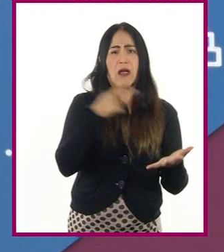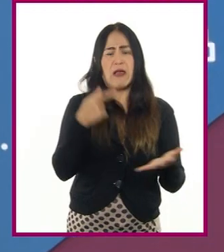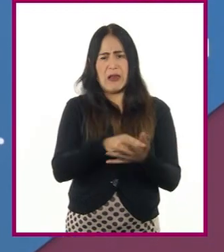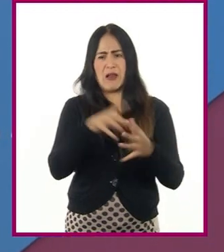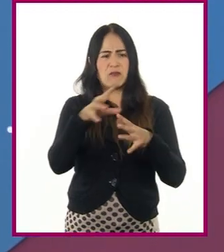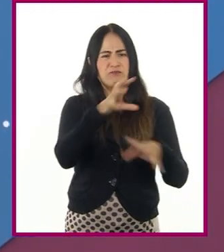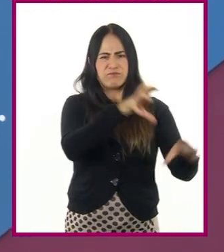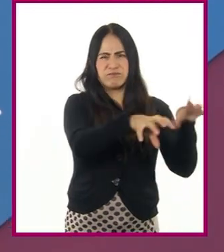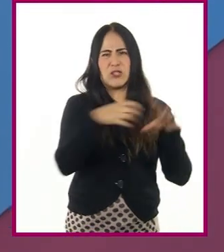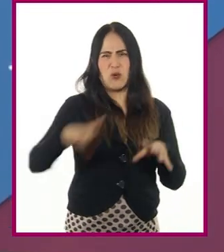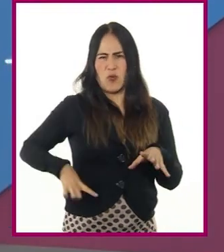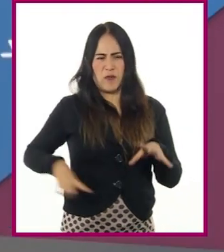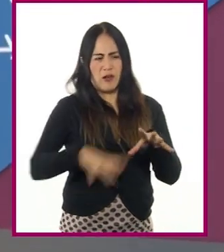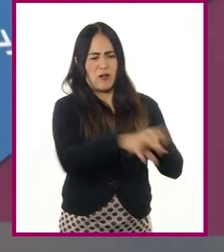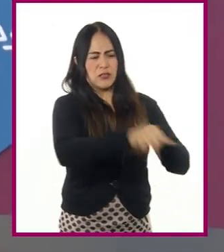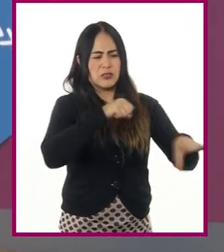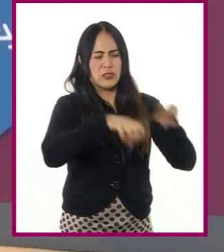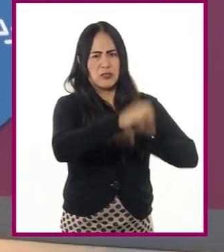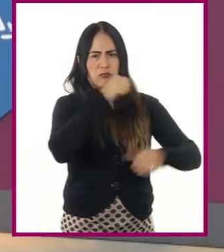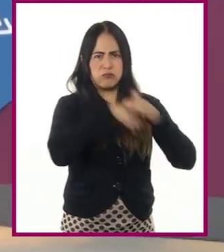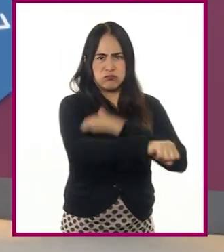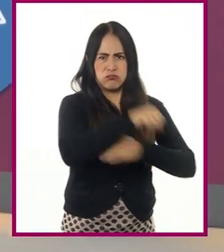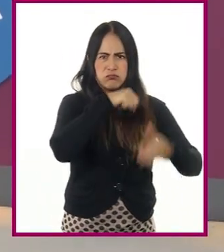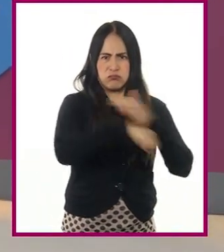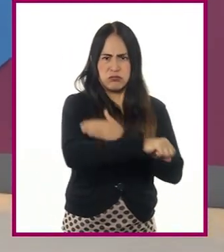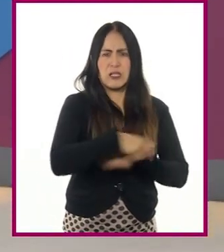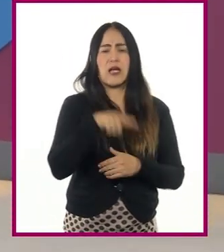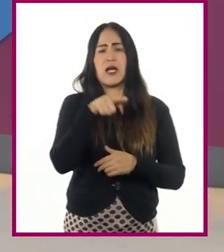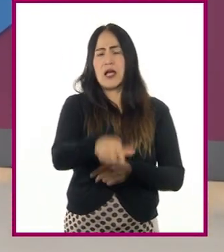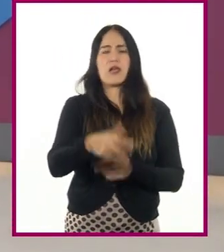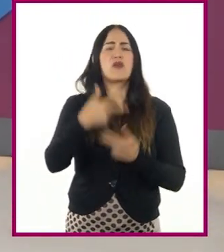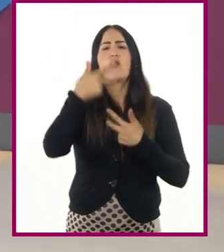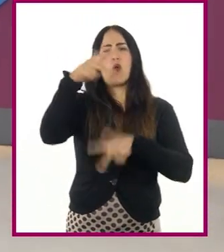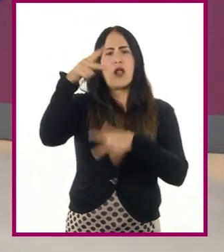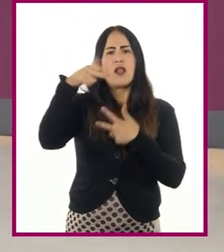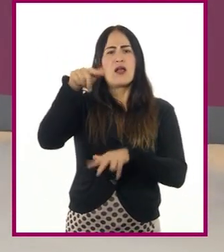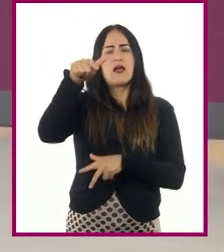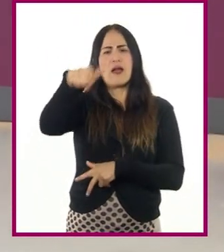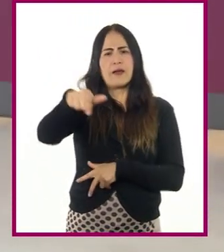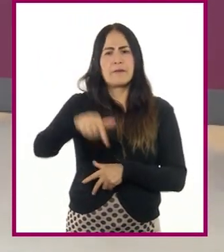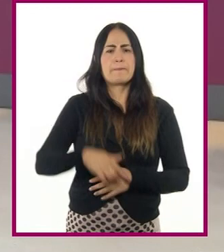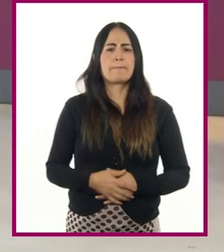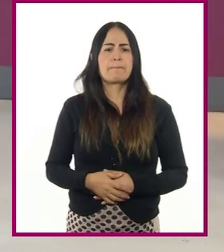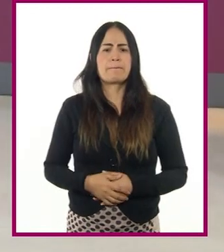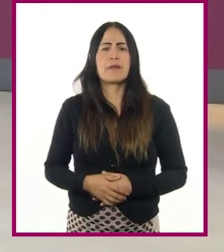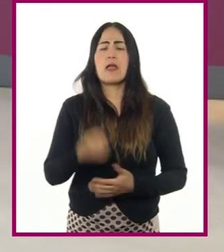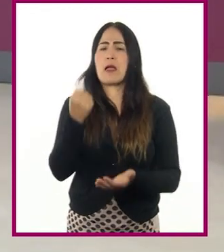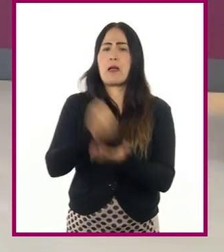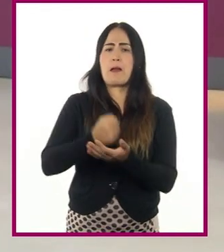En 1948 apoyó la huelga del ingenio de Zacatepec por aumento